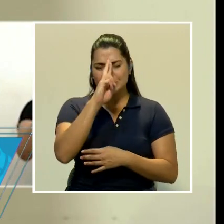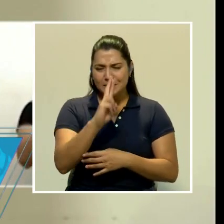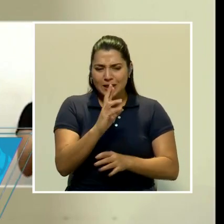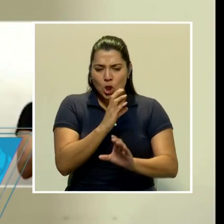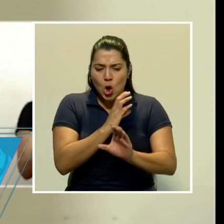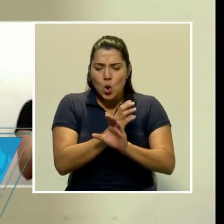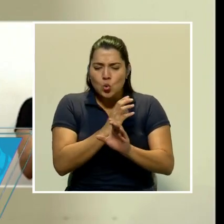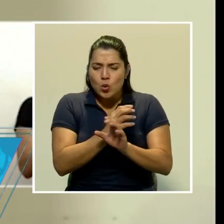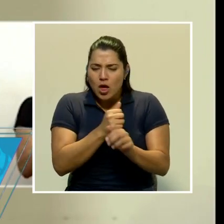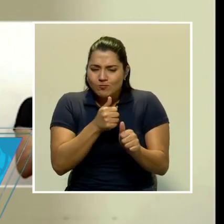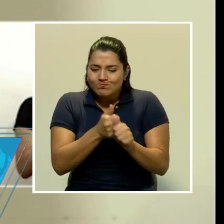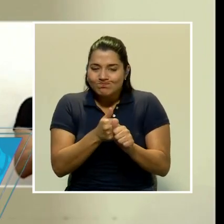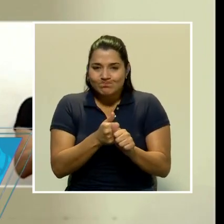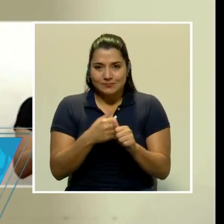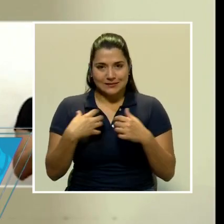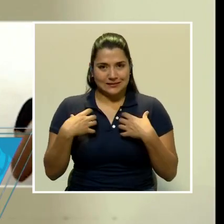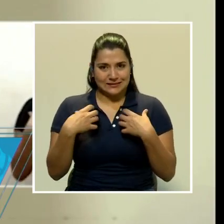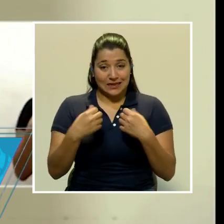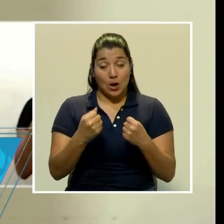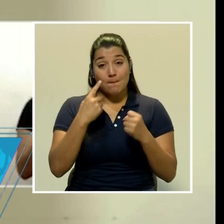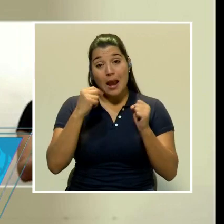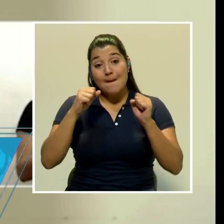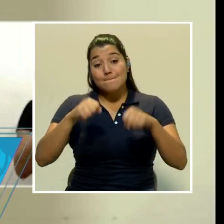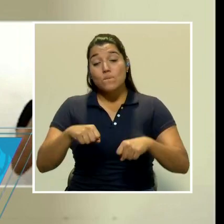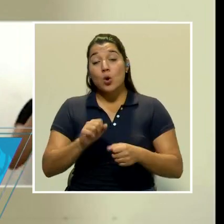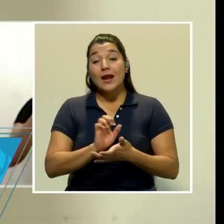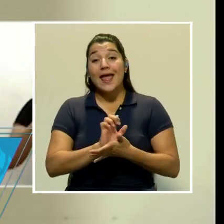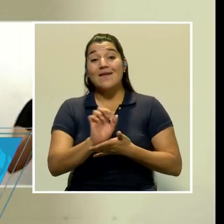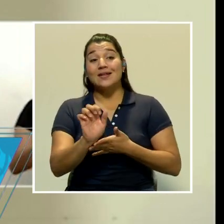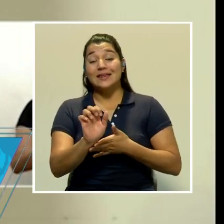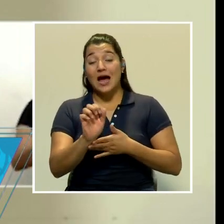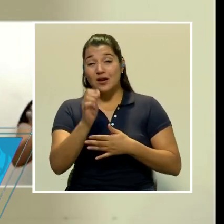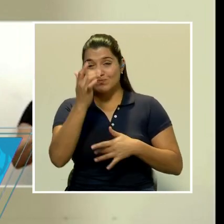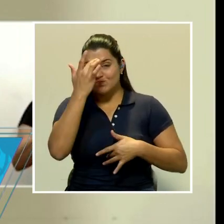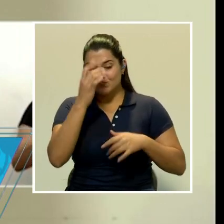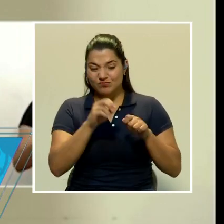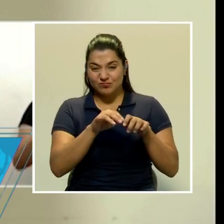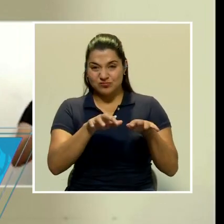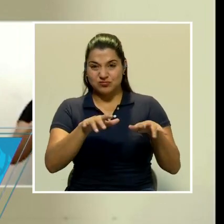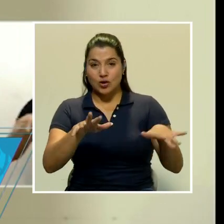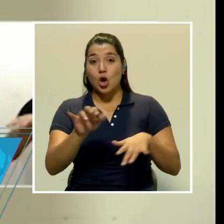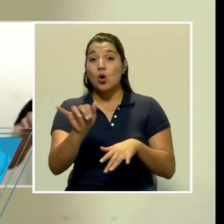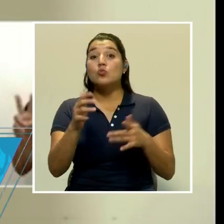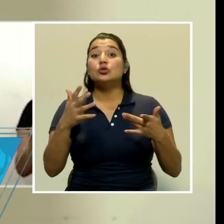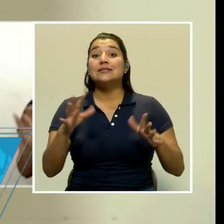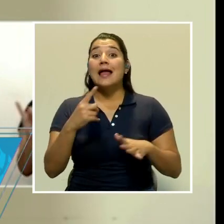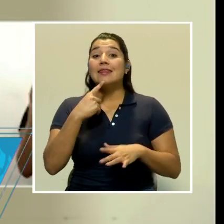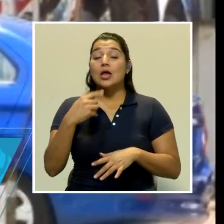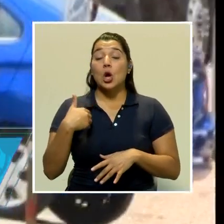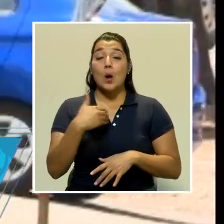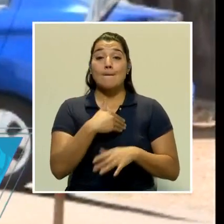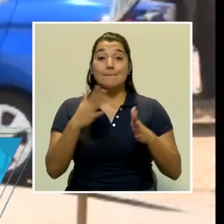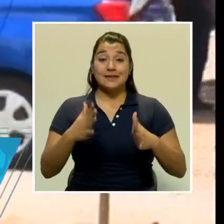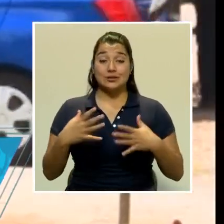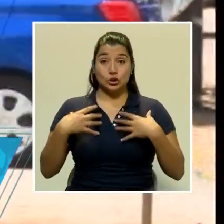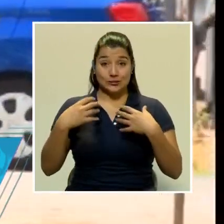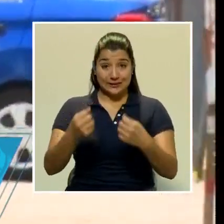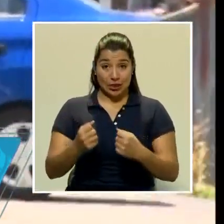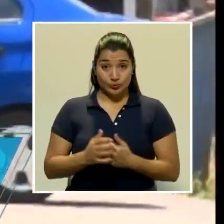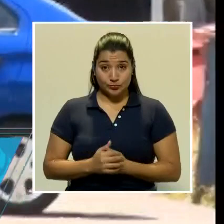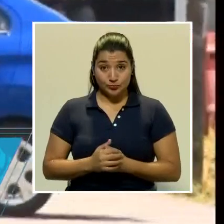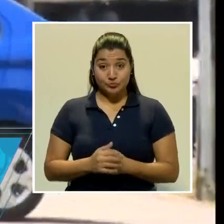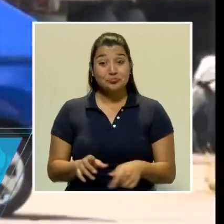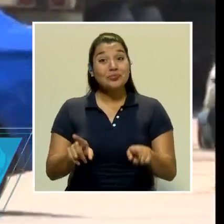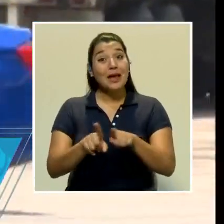sanitaria máxima para evitar focos de contaminación, como lo ha reiterado también el ministro de Salud. Por otra parte,